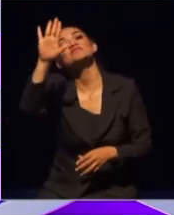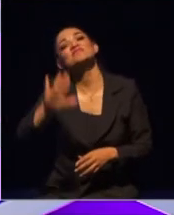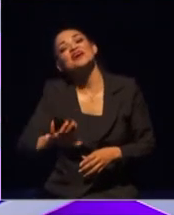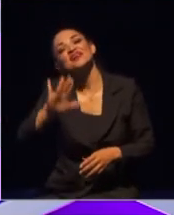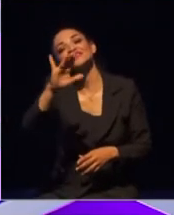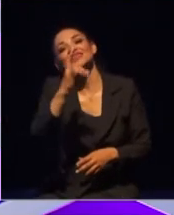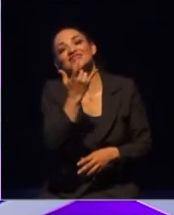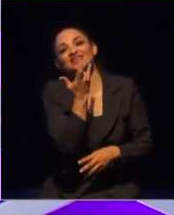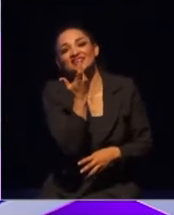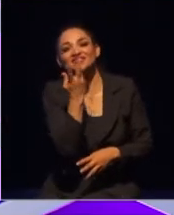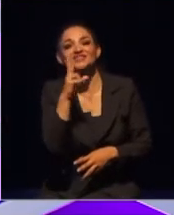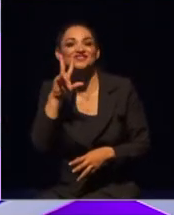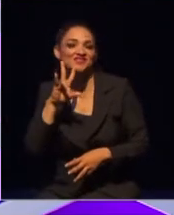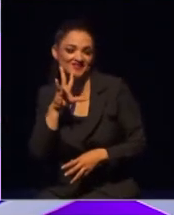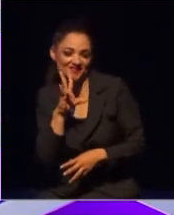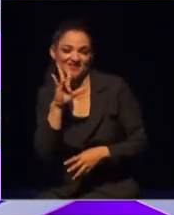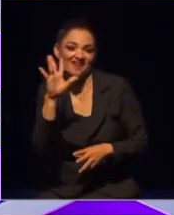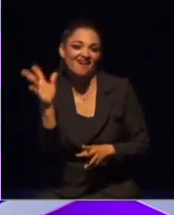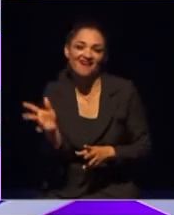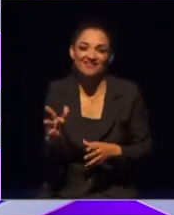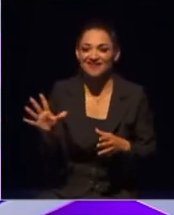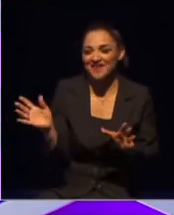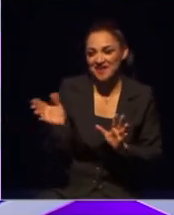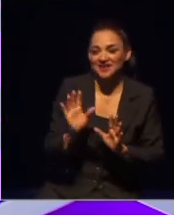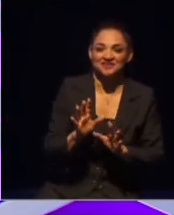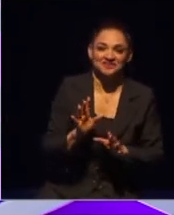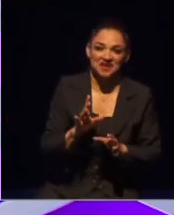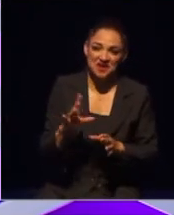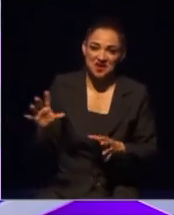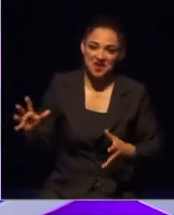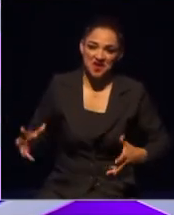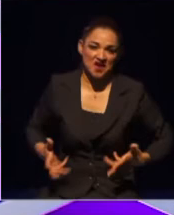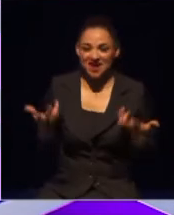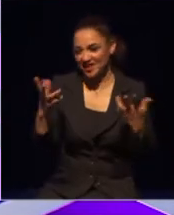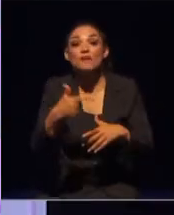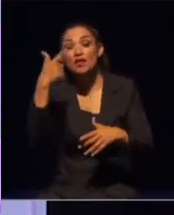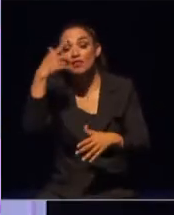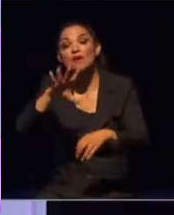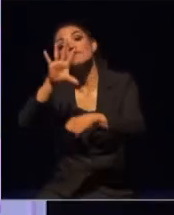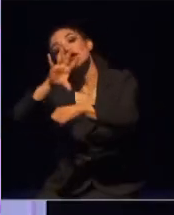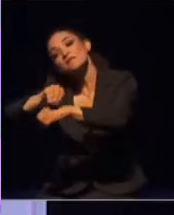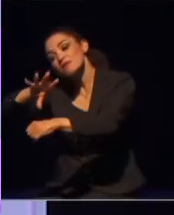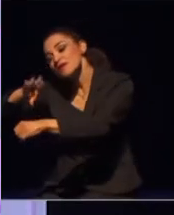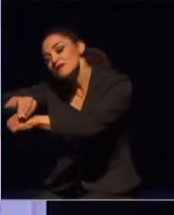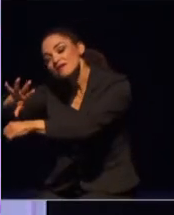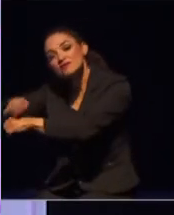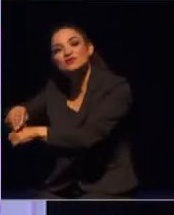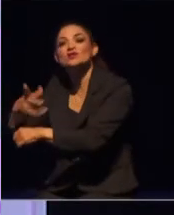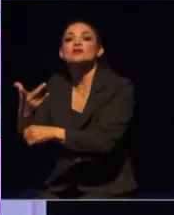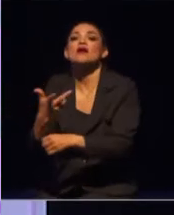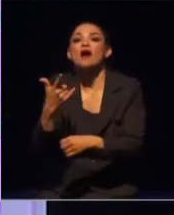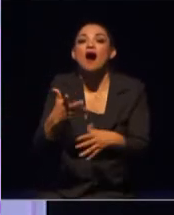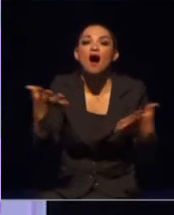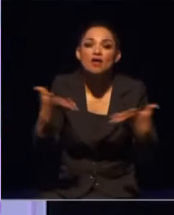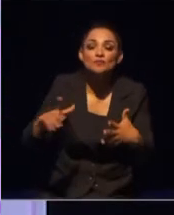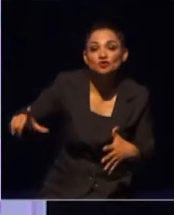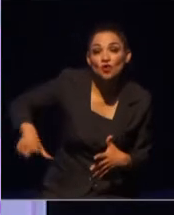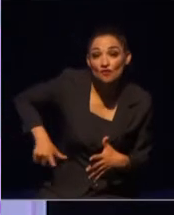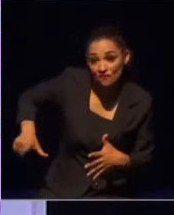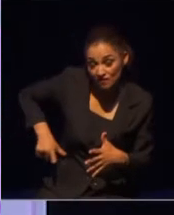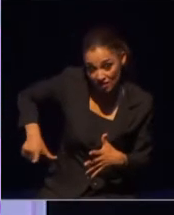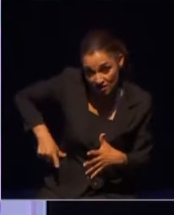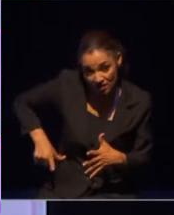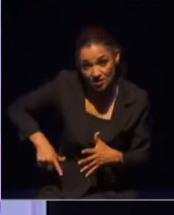enganchara con nada y que le sacara la vuelta al debate. Haremos un gobierno austero